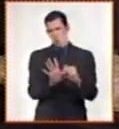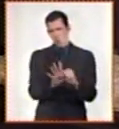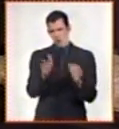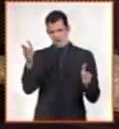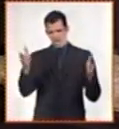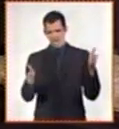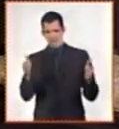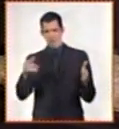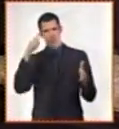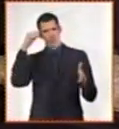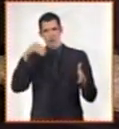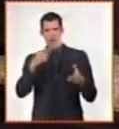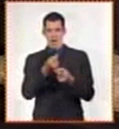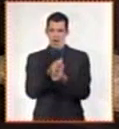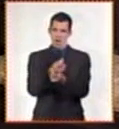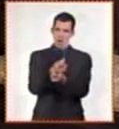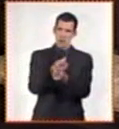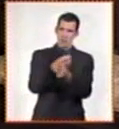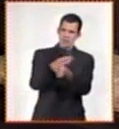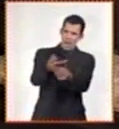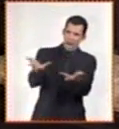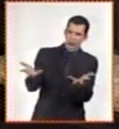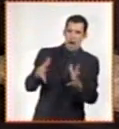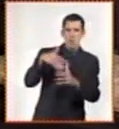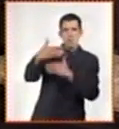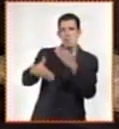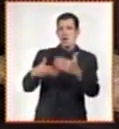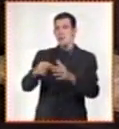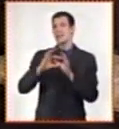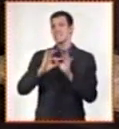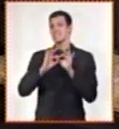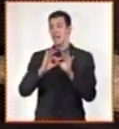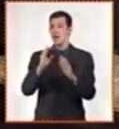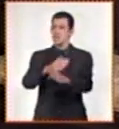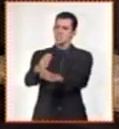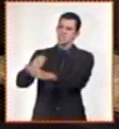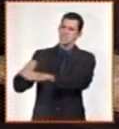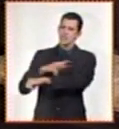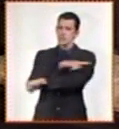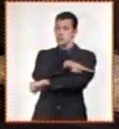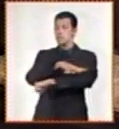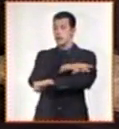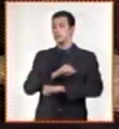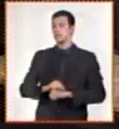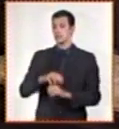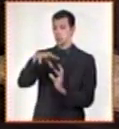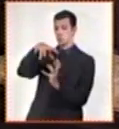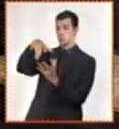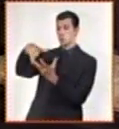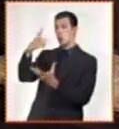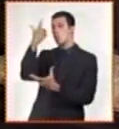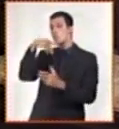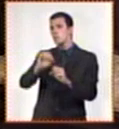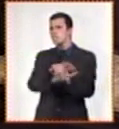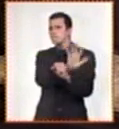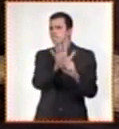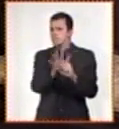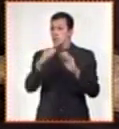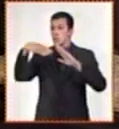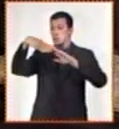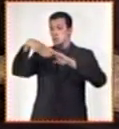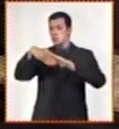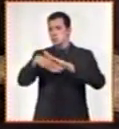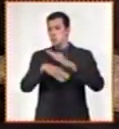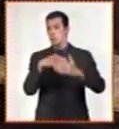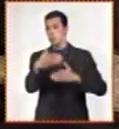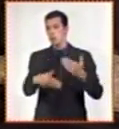las sanciones de Estados Unidos contra China, su país ha obtenido unos crecimientos económicos extraordinarios, podríamos decir.